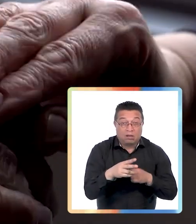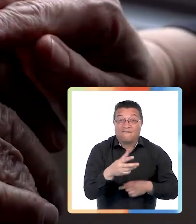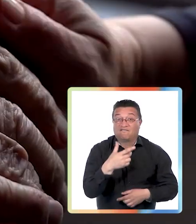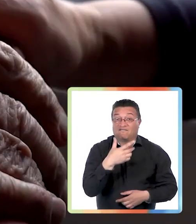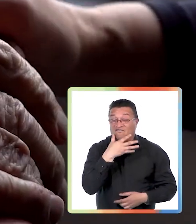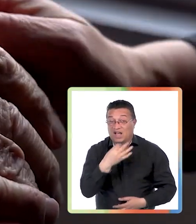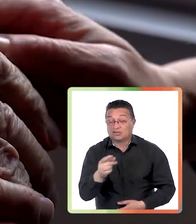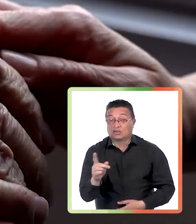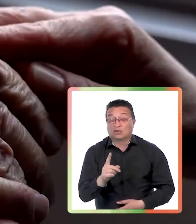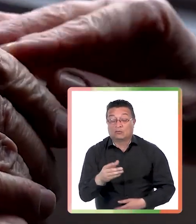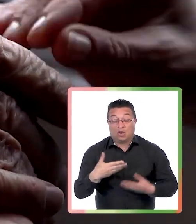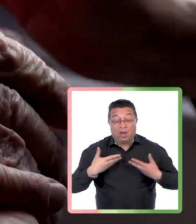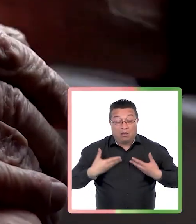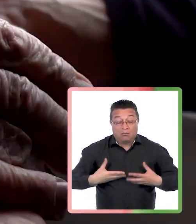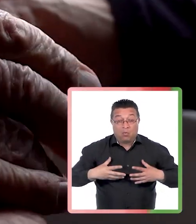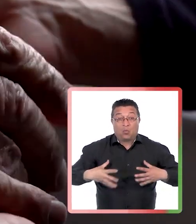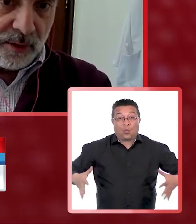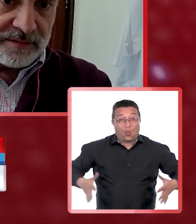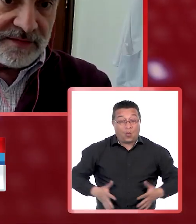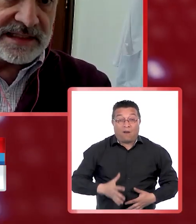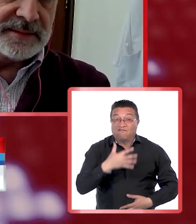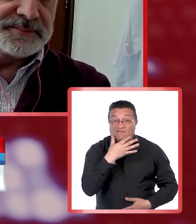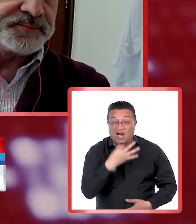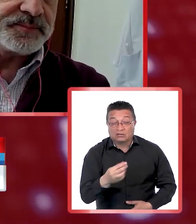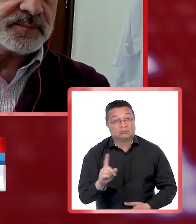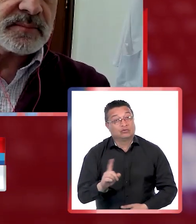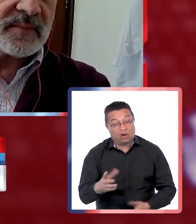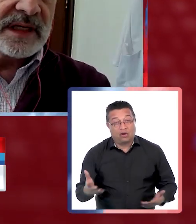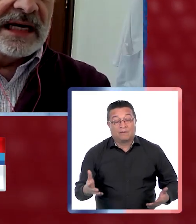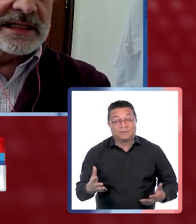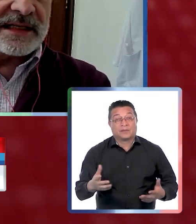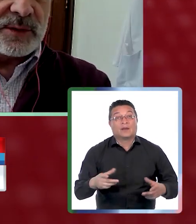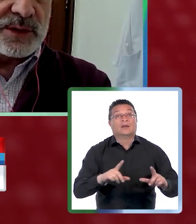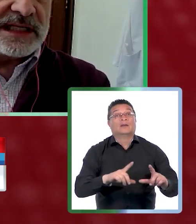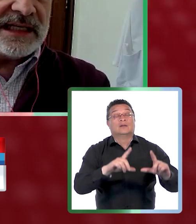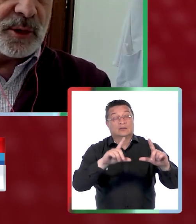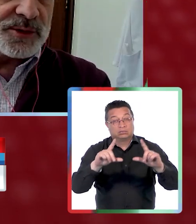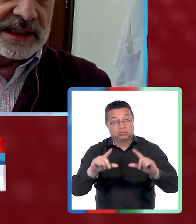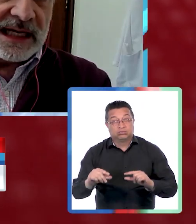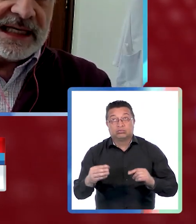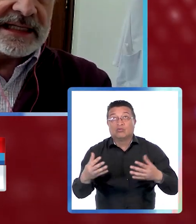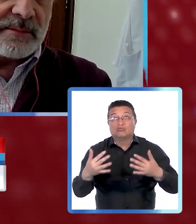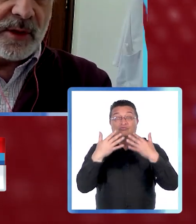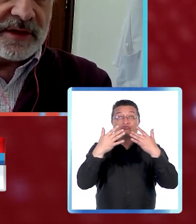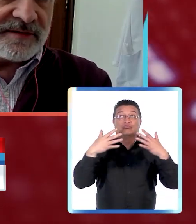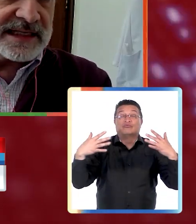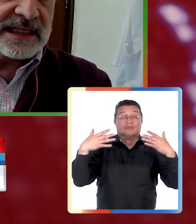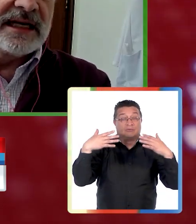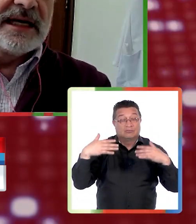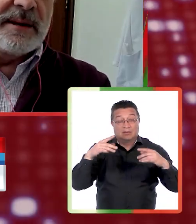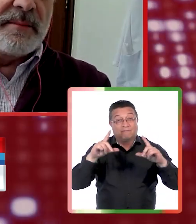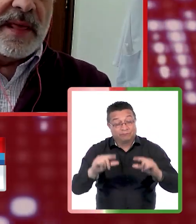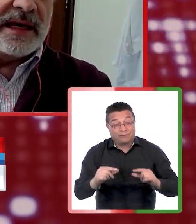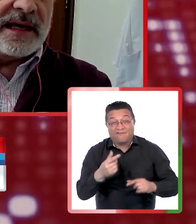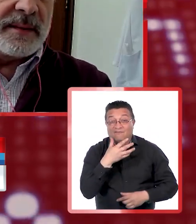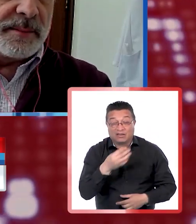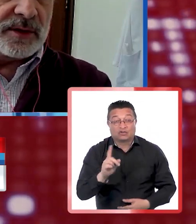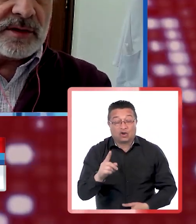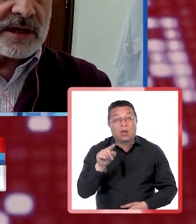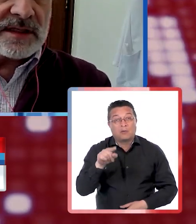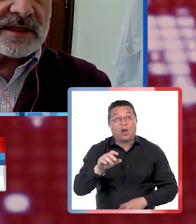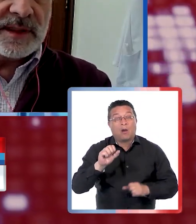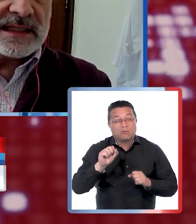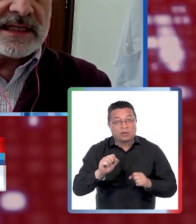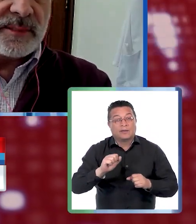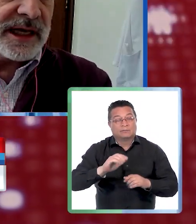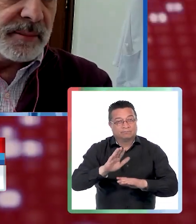no es fácil. Bajar de peso tampoco es fácil. Reducir la polución del aire tampoco es fácil.